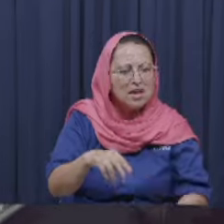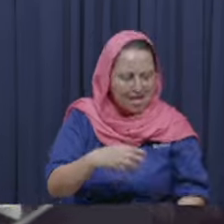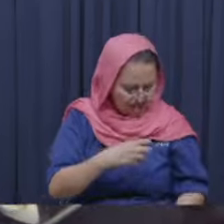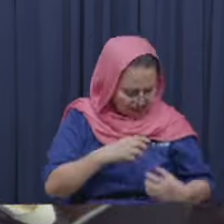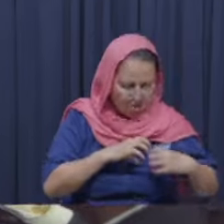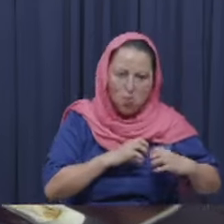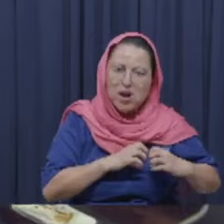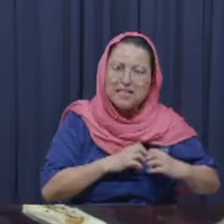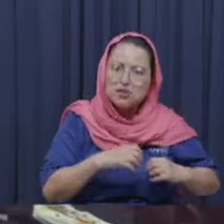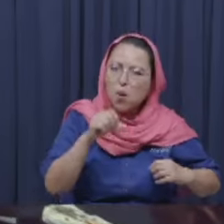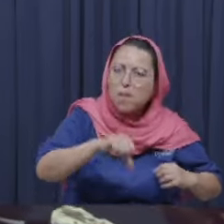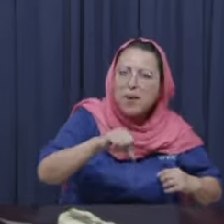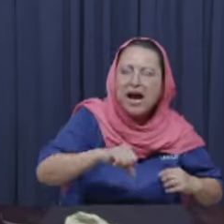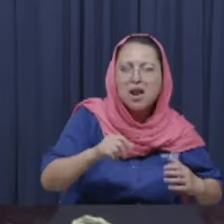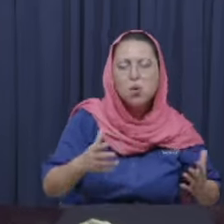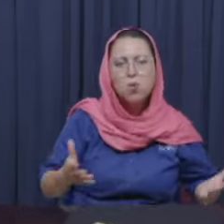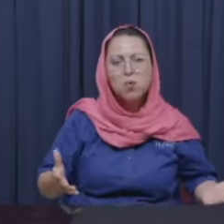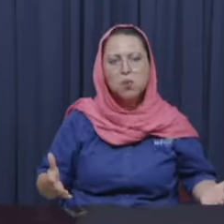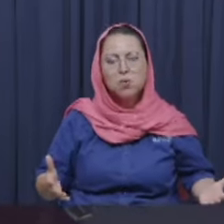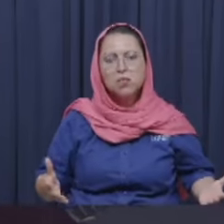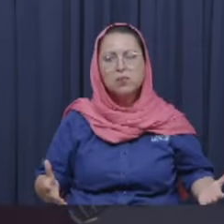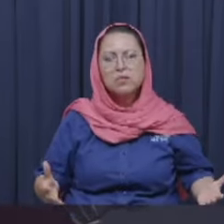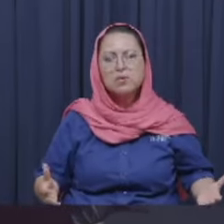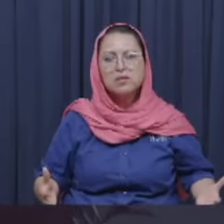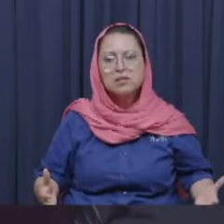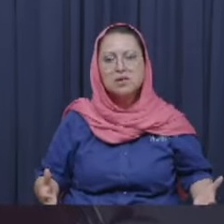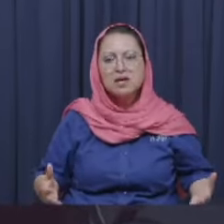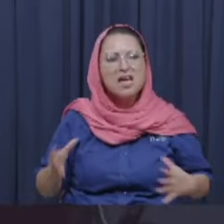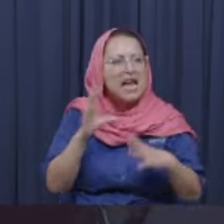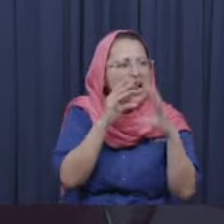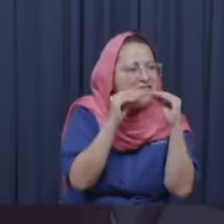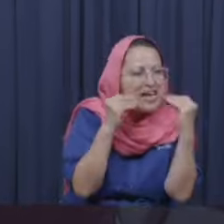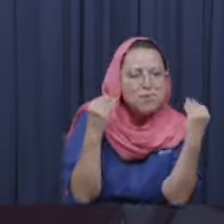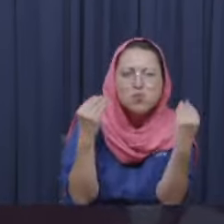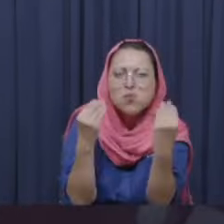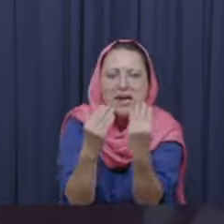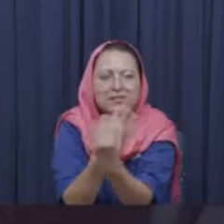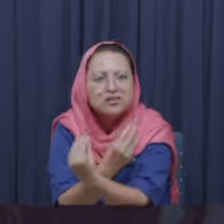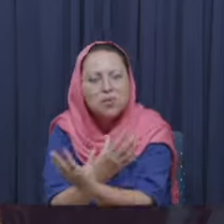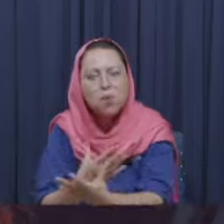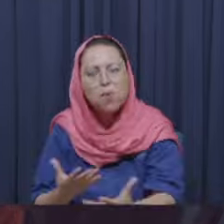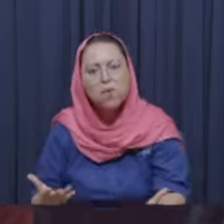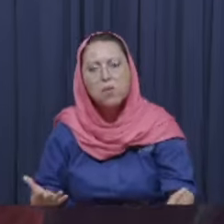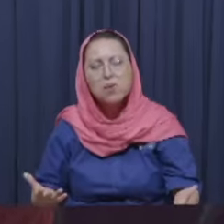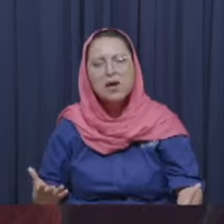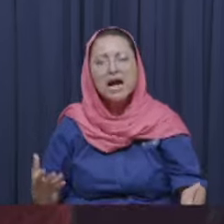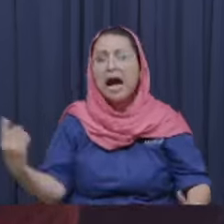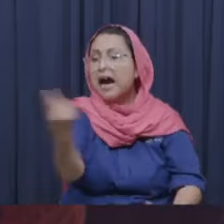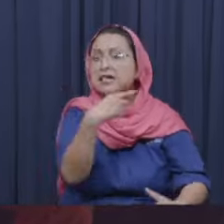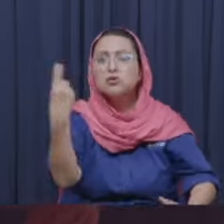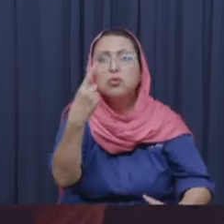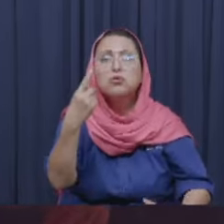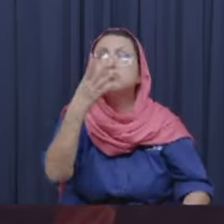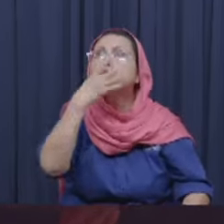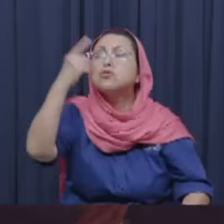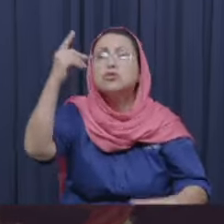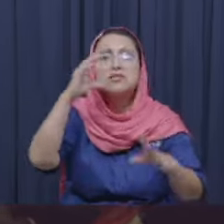¿Y lo que solo su esposa sabe de usted o su esposo sabe de usted? A todos nos habló el Señor.